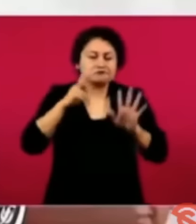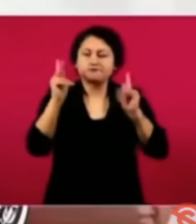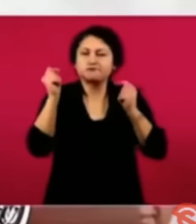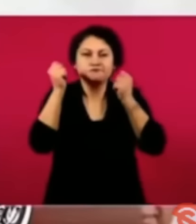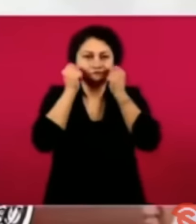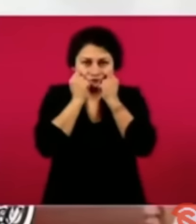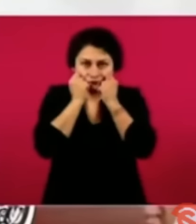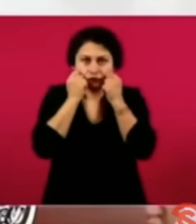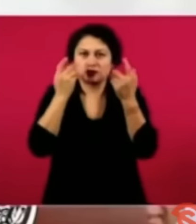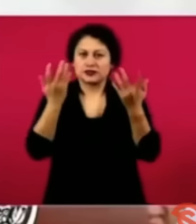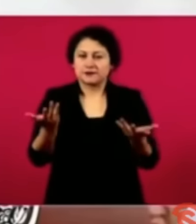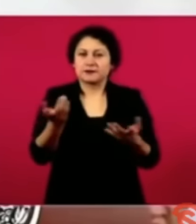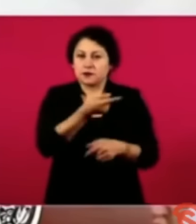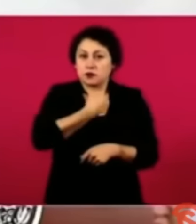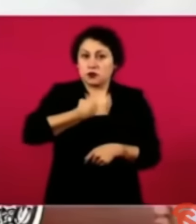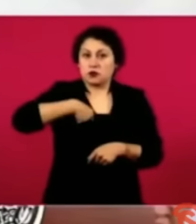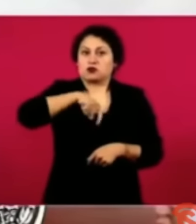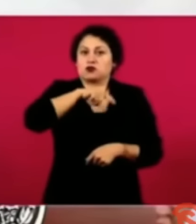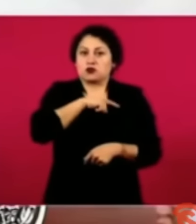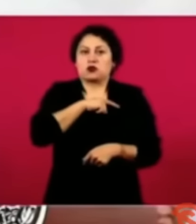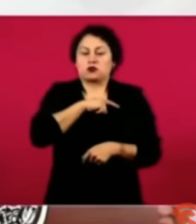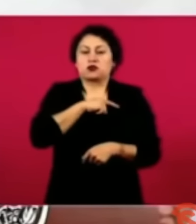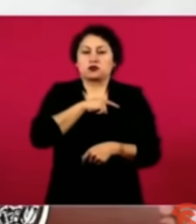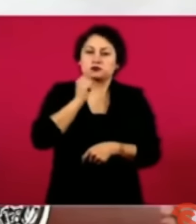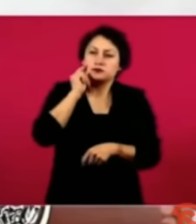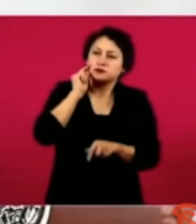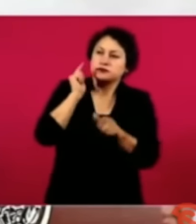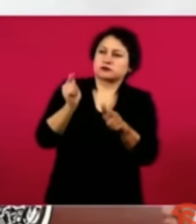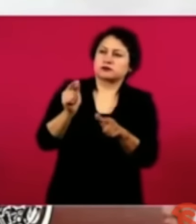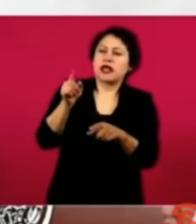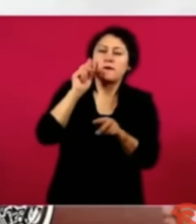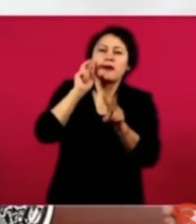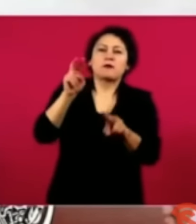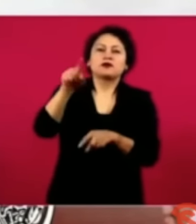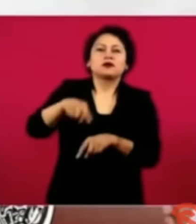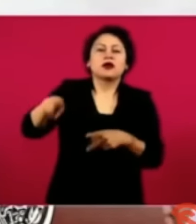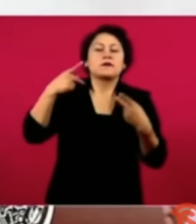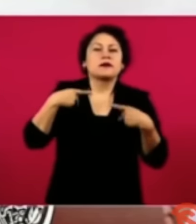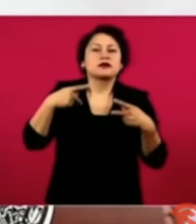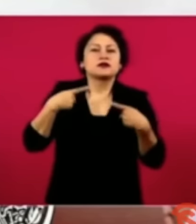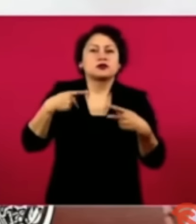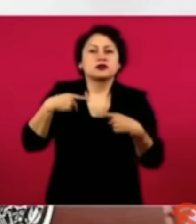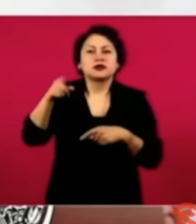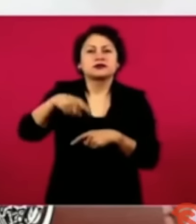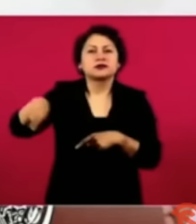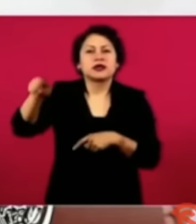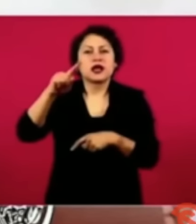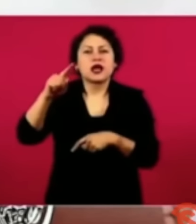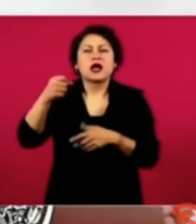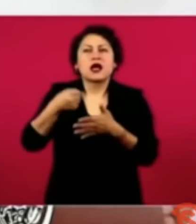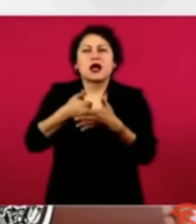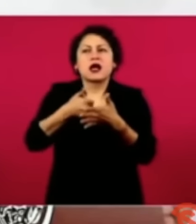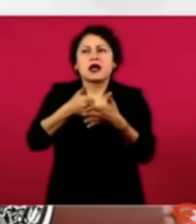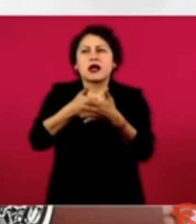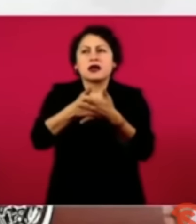verdad, nos pone en una situación muy